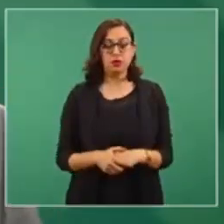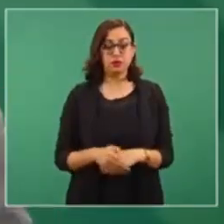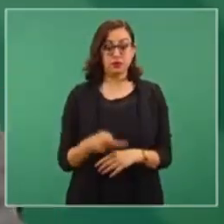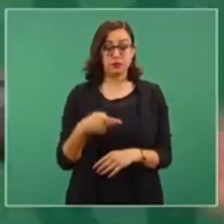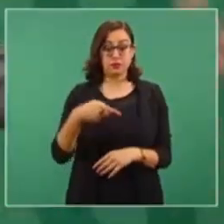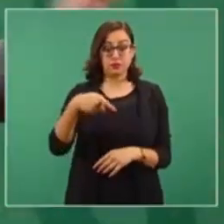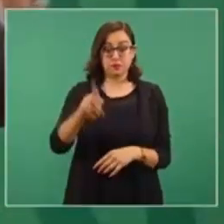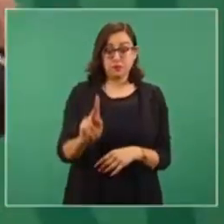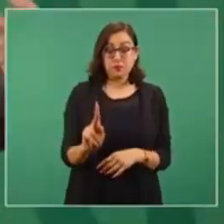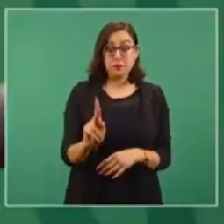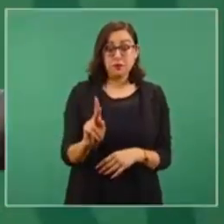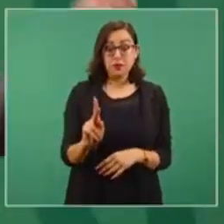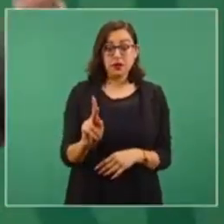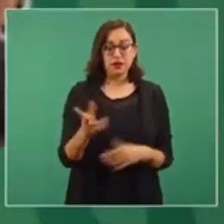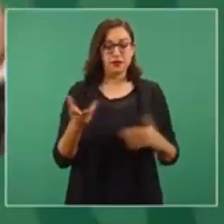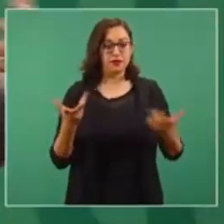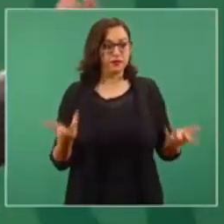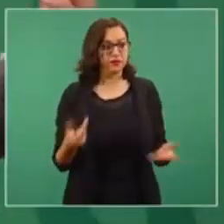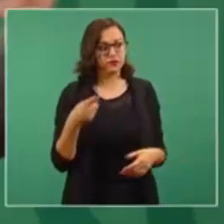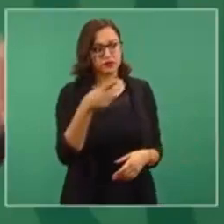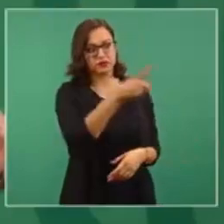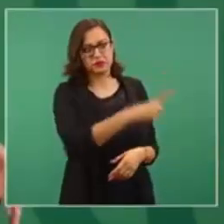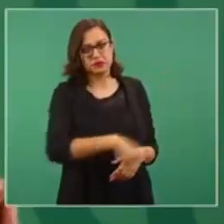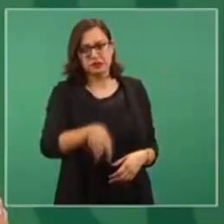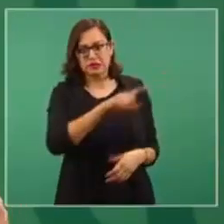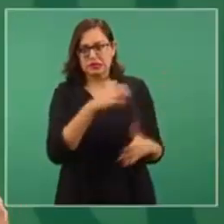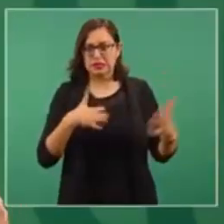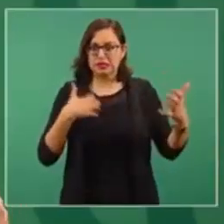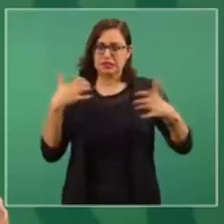pero se escandalizan